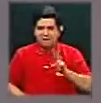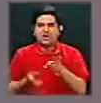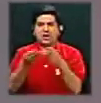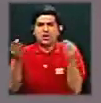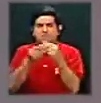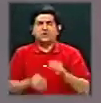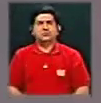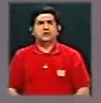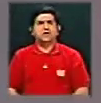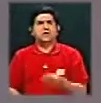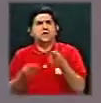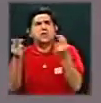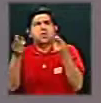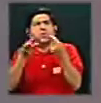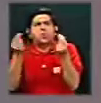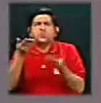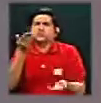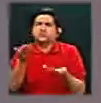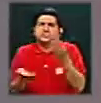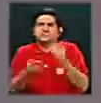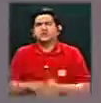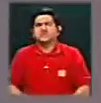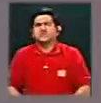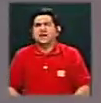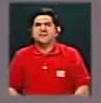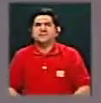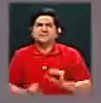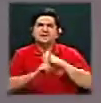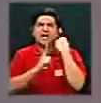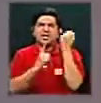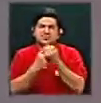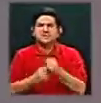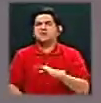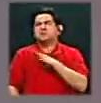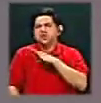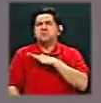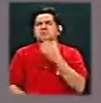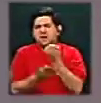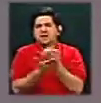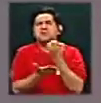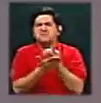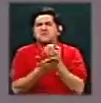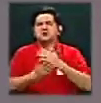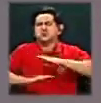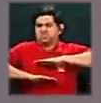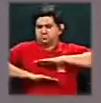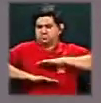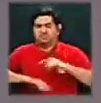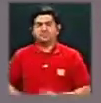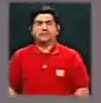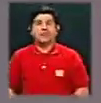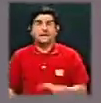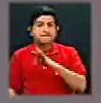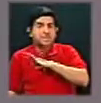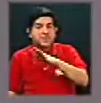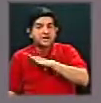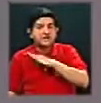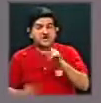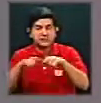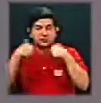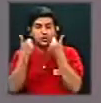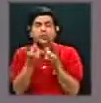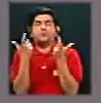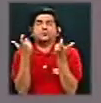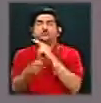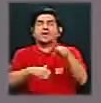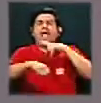con costos relativamente, bueno, en condiciones de rentabilidad relativamente satisfactorias. Se benefician los sectores del